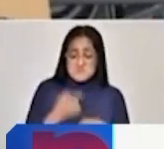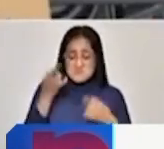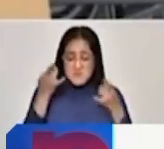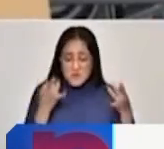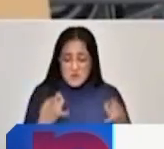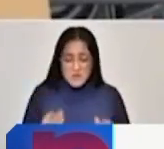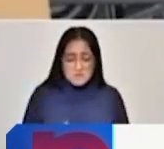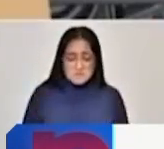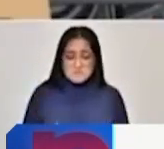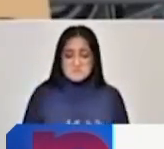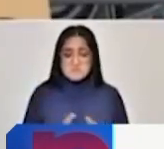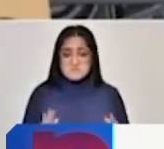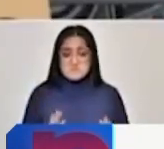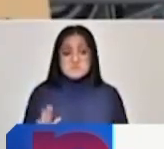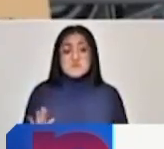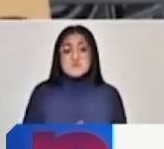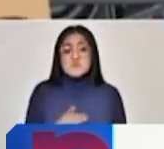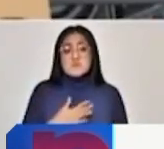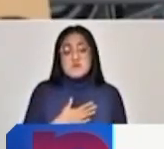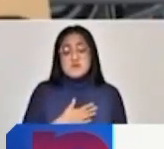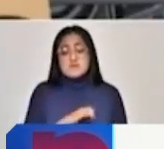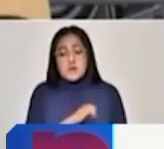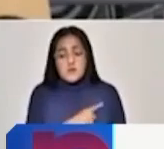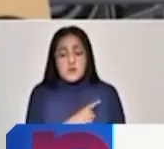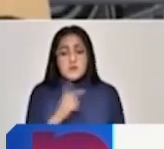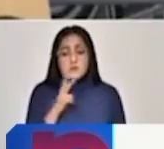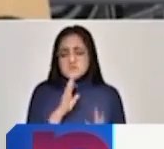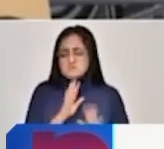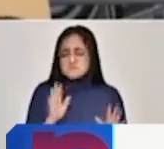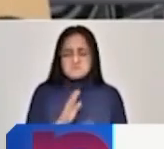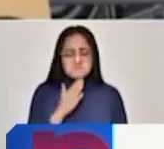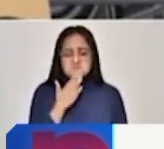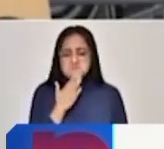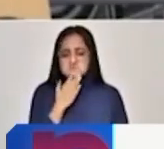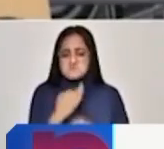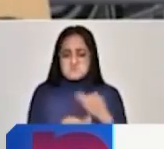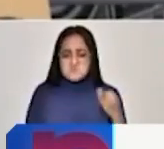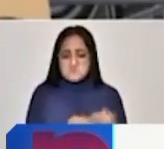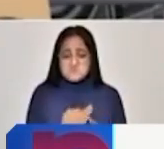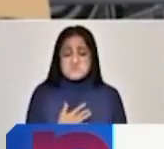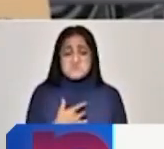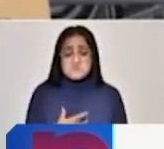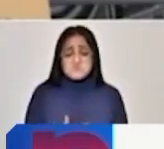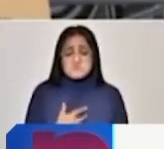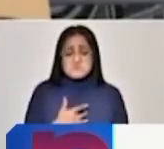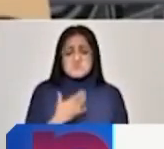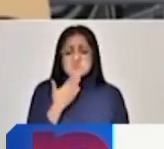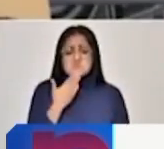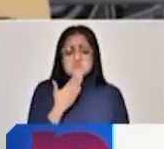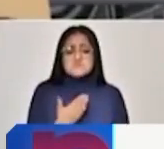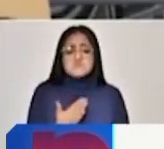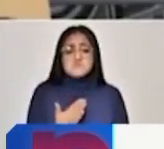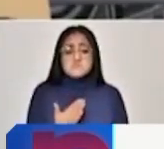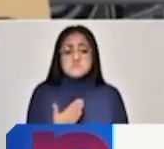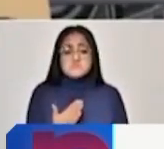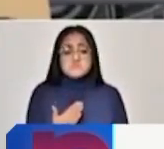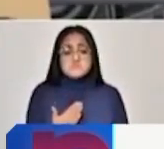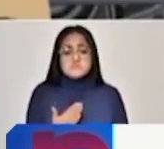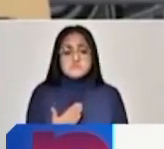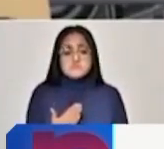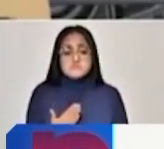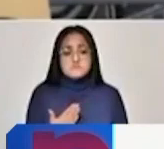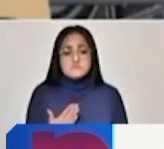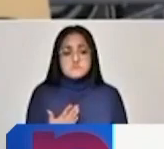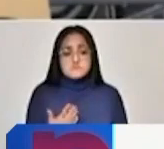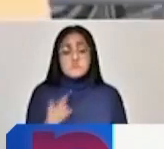por el cual esté yo alterada mi condición de salud. Me siento muy, muy bien.